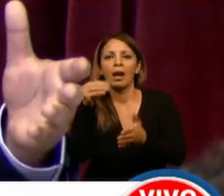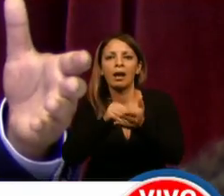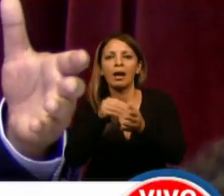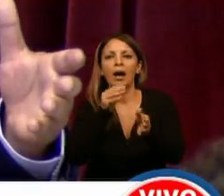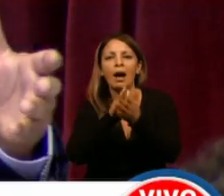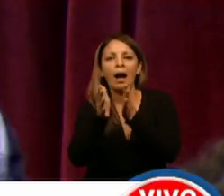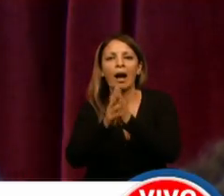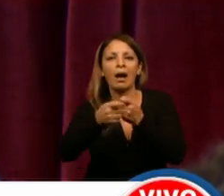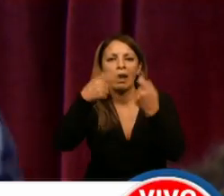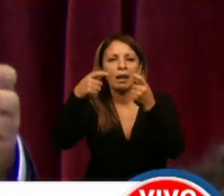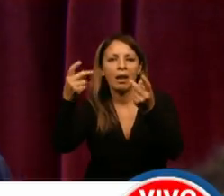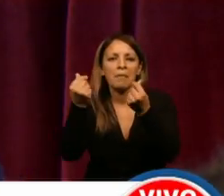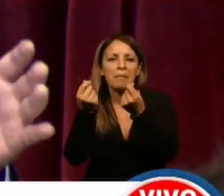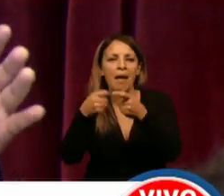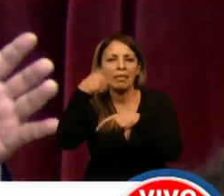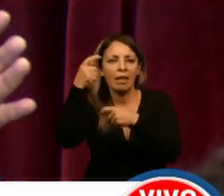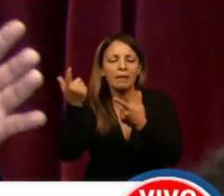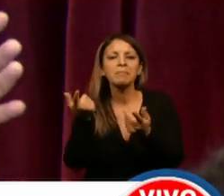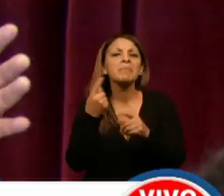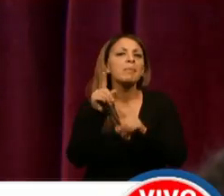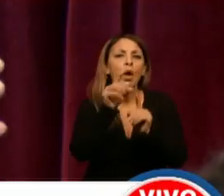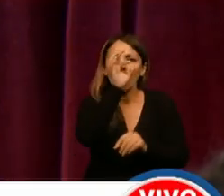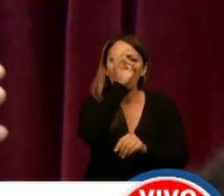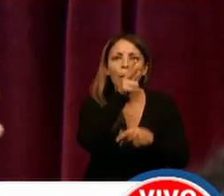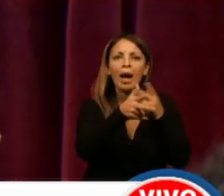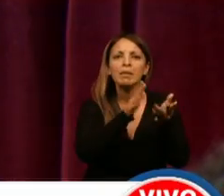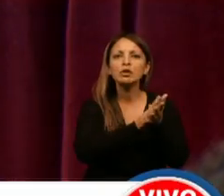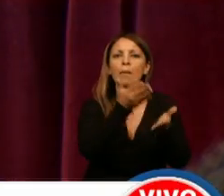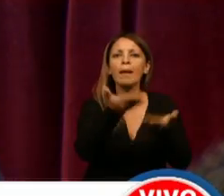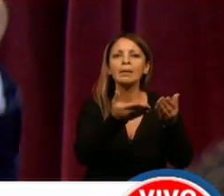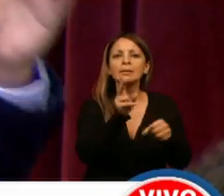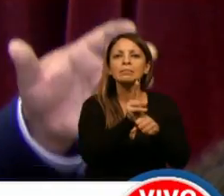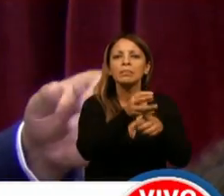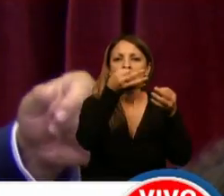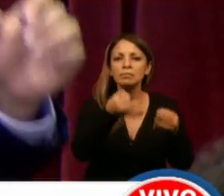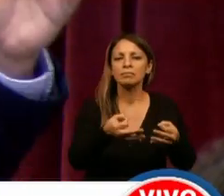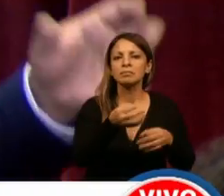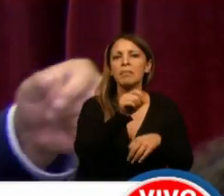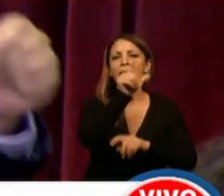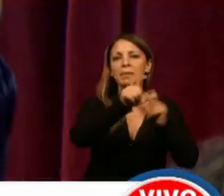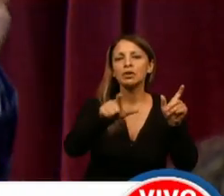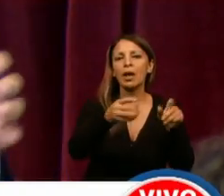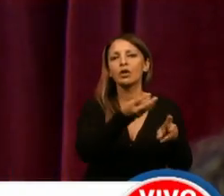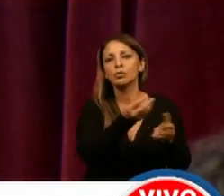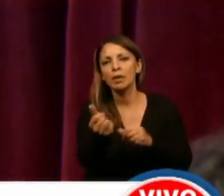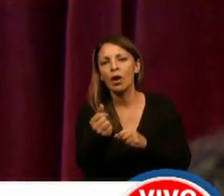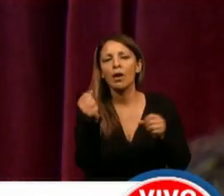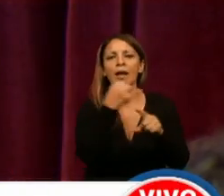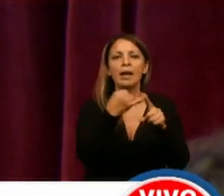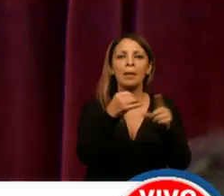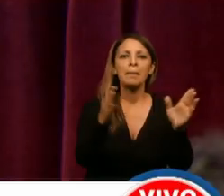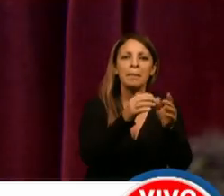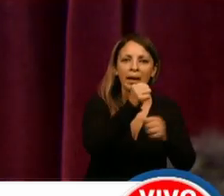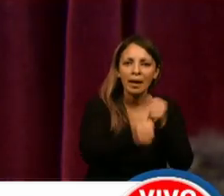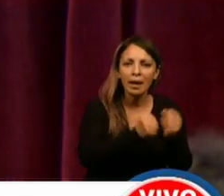los recursos y las ganancias extraordinarias pero nunca se habla de la seguridad jurídica para aquellos usuarios consumidores para las pymes para